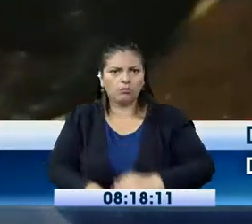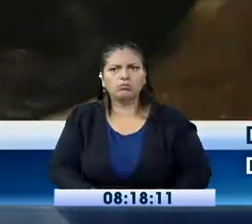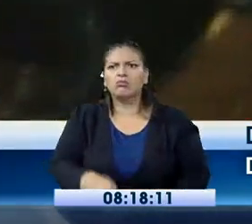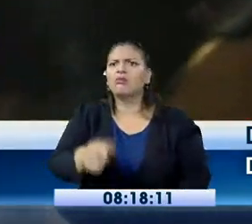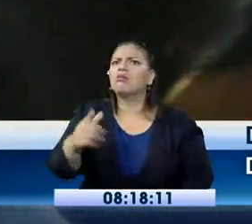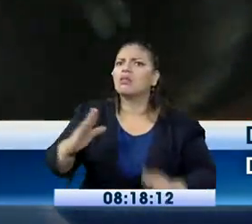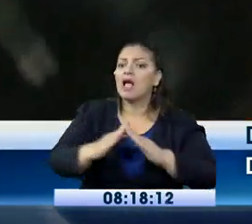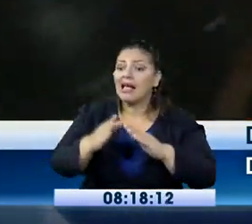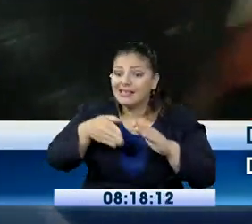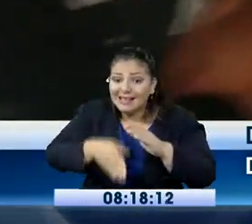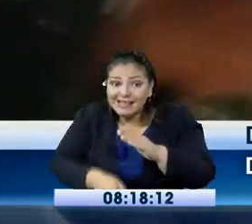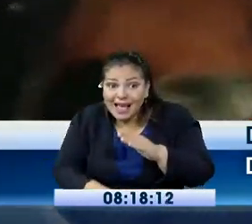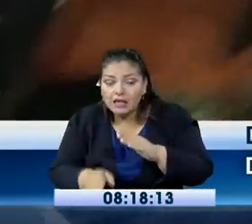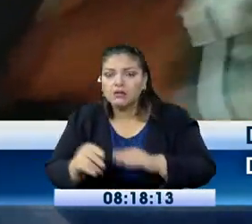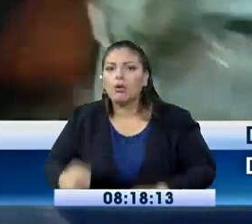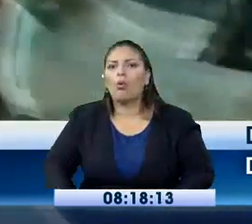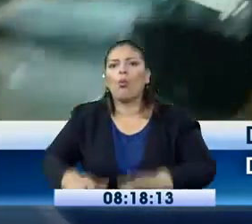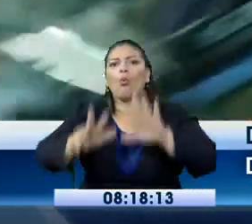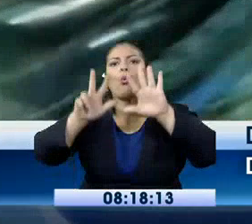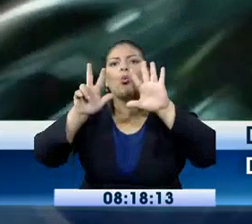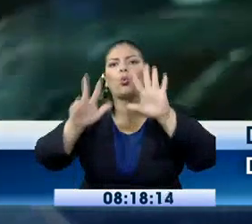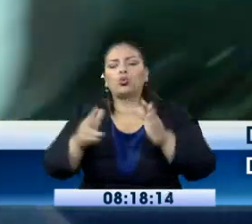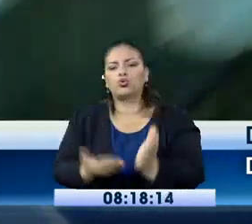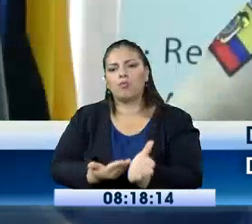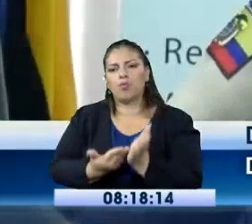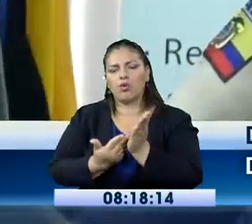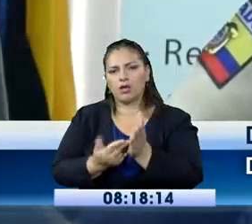diferentes modelos y marcas, una reportada como robada. De la misma manera,